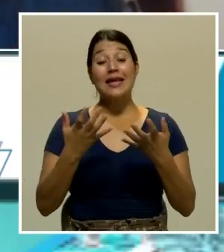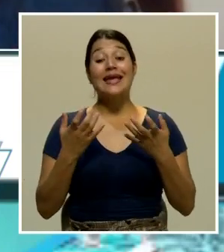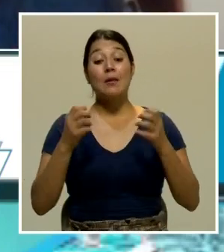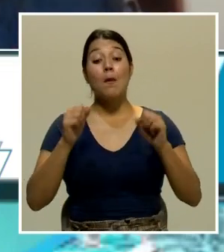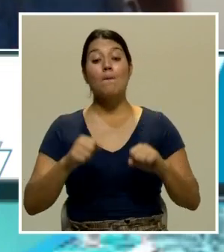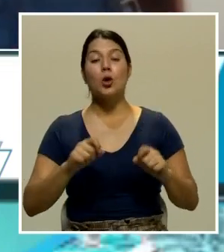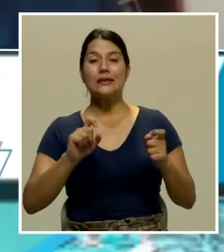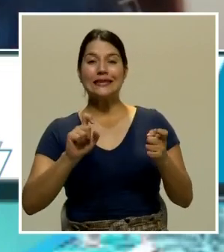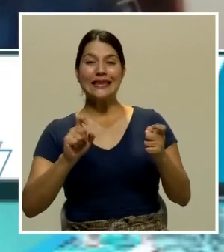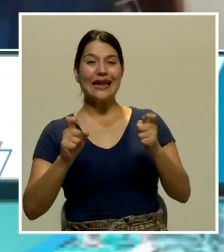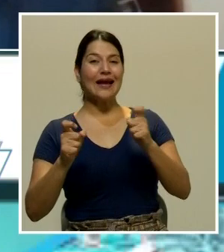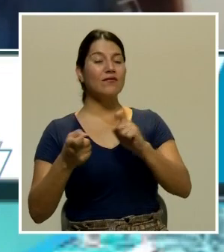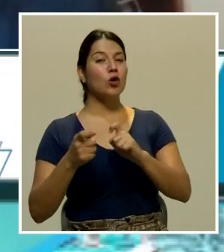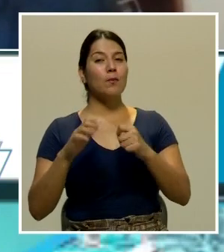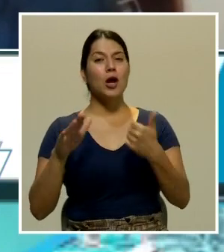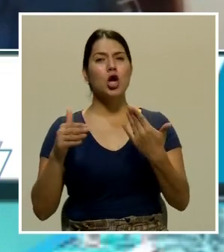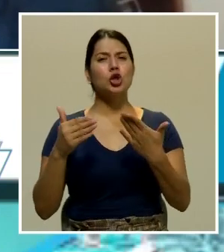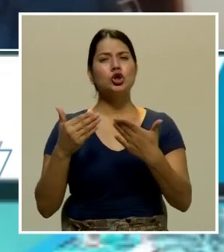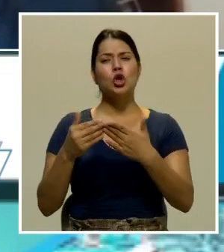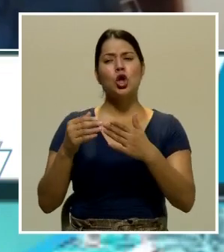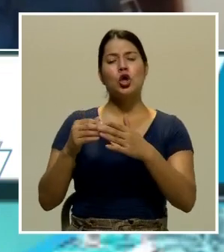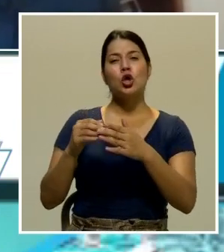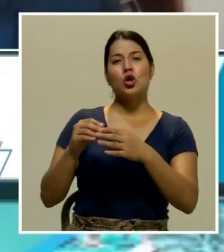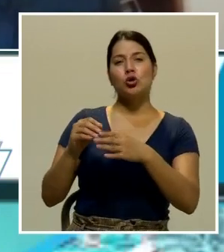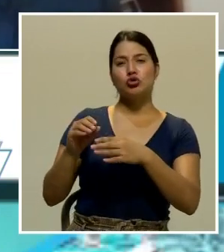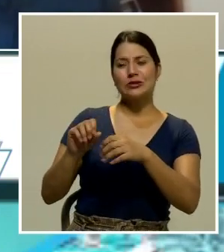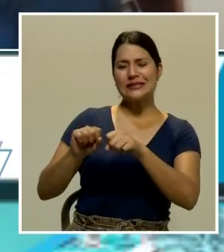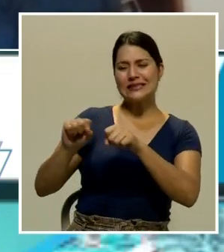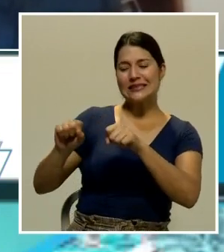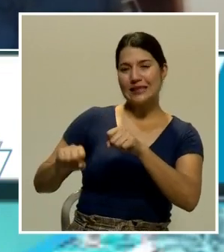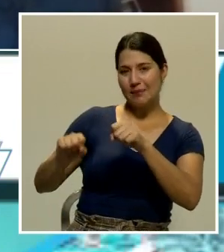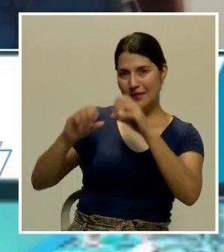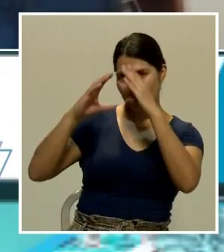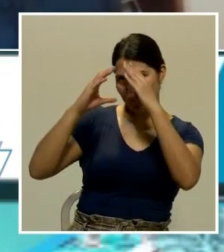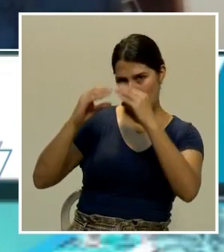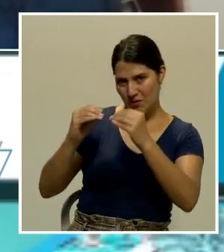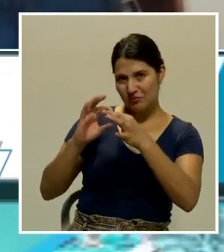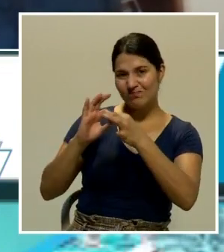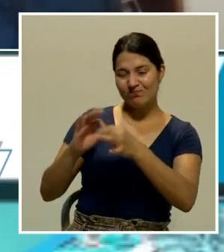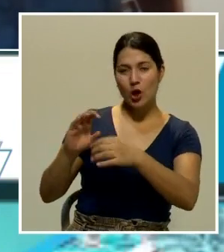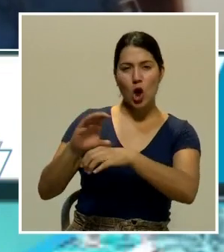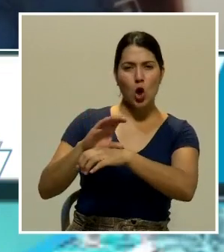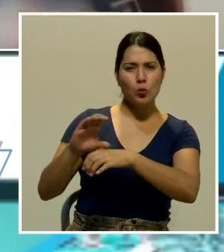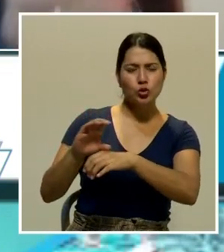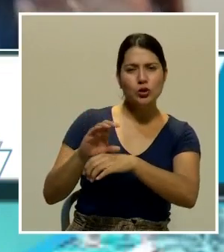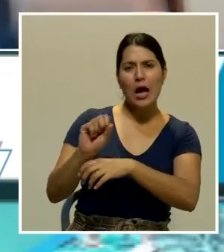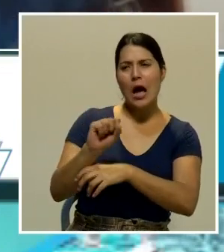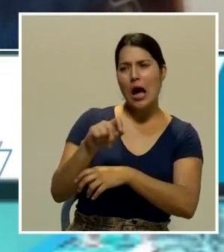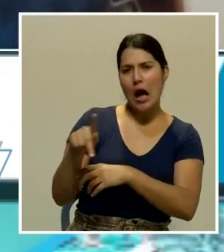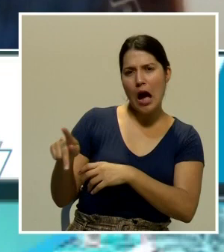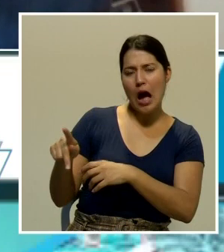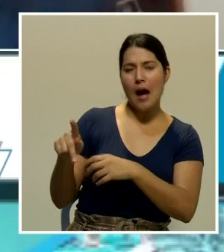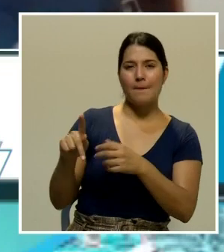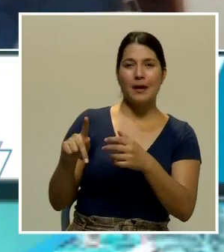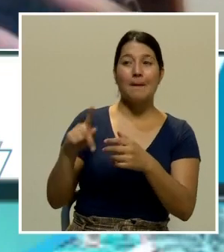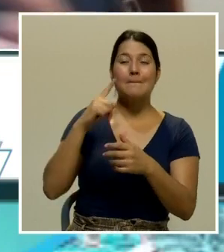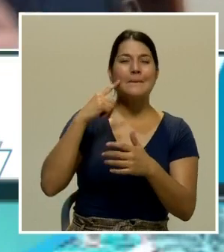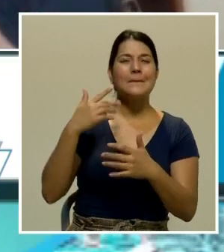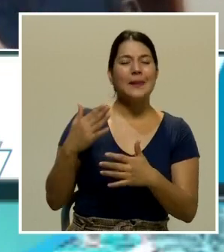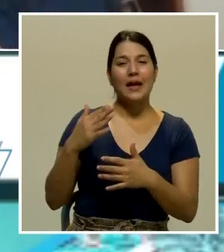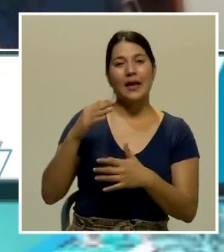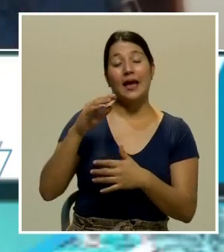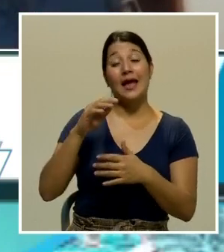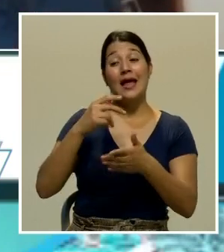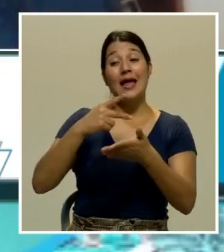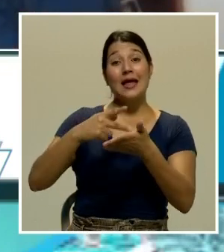la parte de sistemas de información de forma tal que tributación, aduanas, el